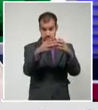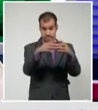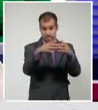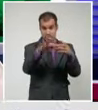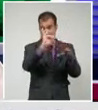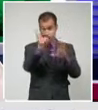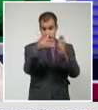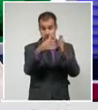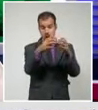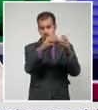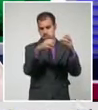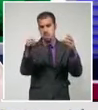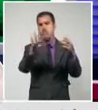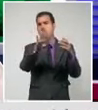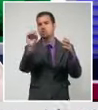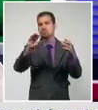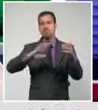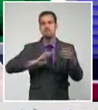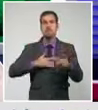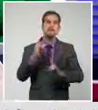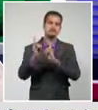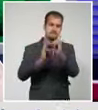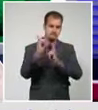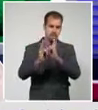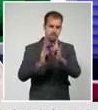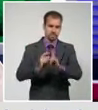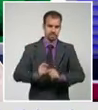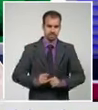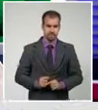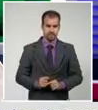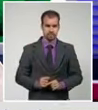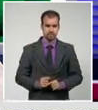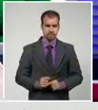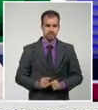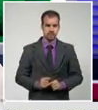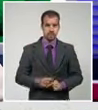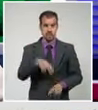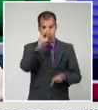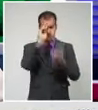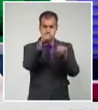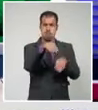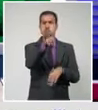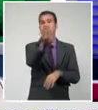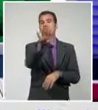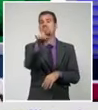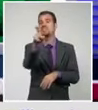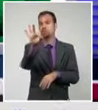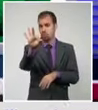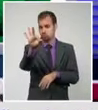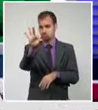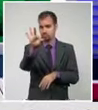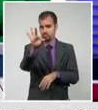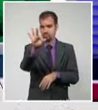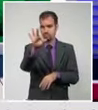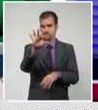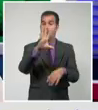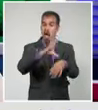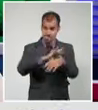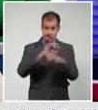Activos en el día de ayer, 648. Y ya se ha recuperado el